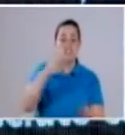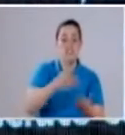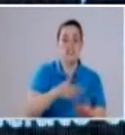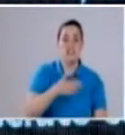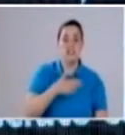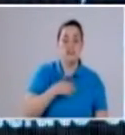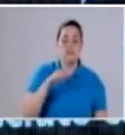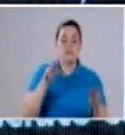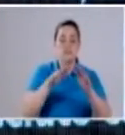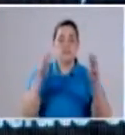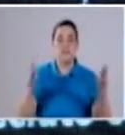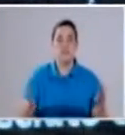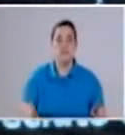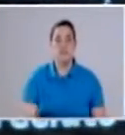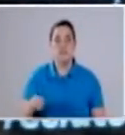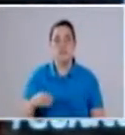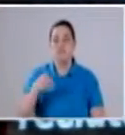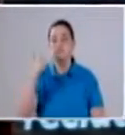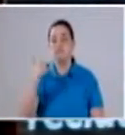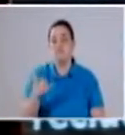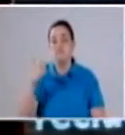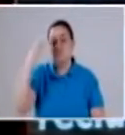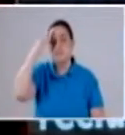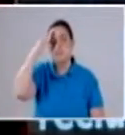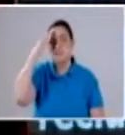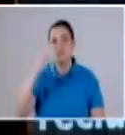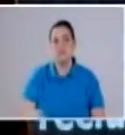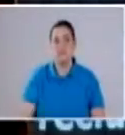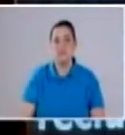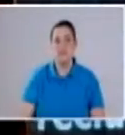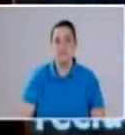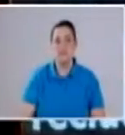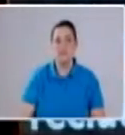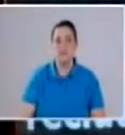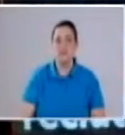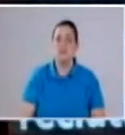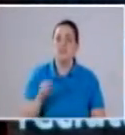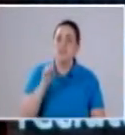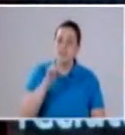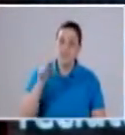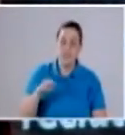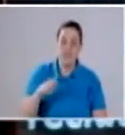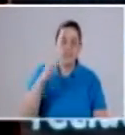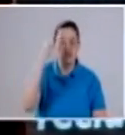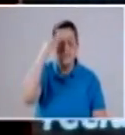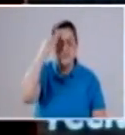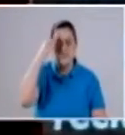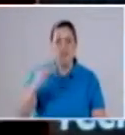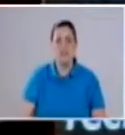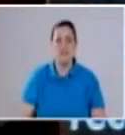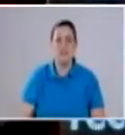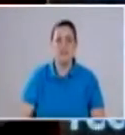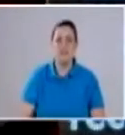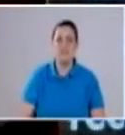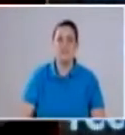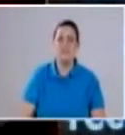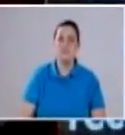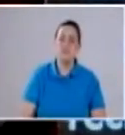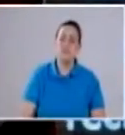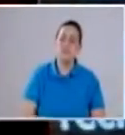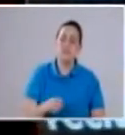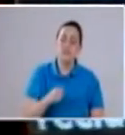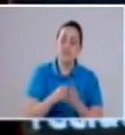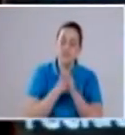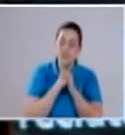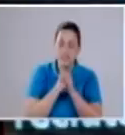buscan. Amén. Y llegan con usted y le dicen, vos mira, ahí te encargo, fíjate que hoy me tengo un examen en la universidad bien, bien tremendo,